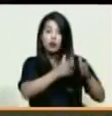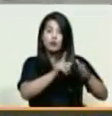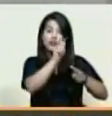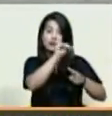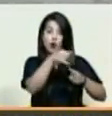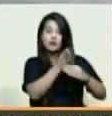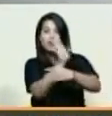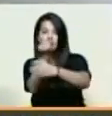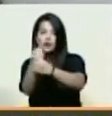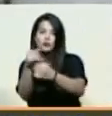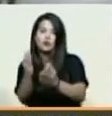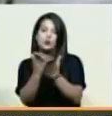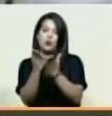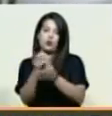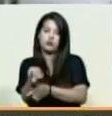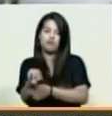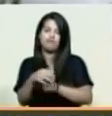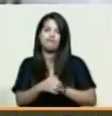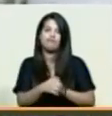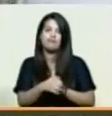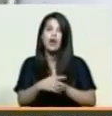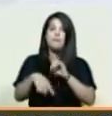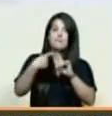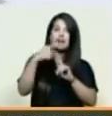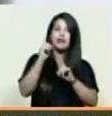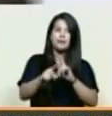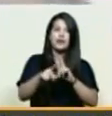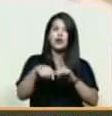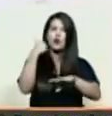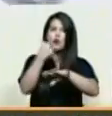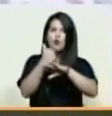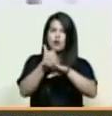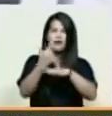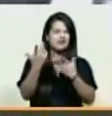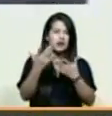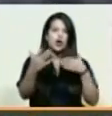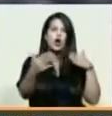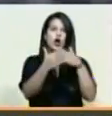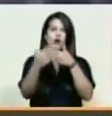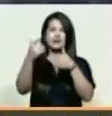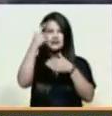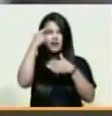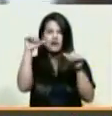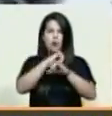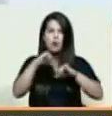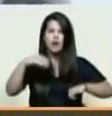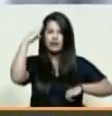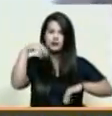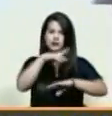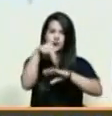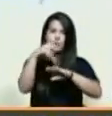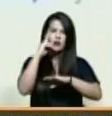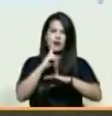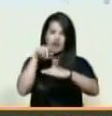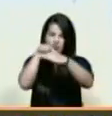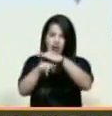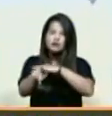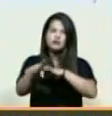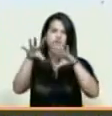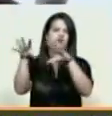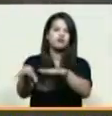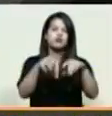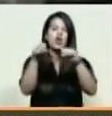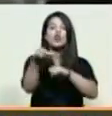institución. Asimismo, son responsables del ataque contra el destacamento de la Guardia Nacional Bolivariana, situada en los